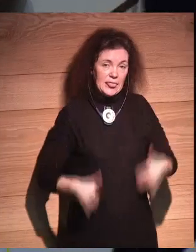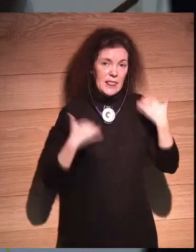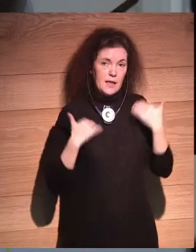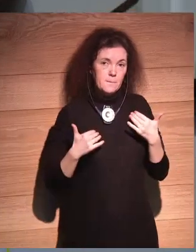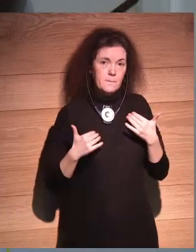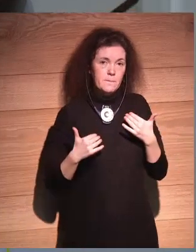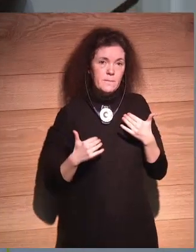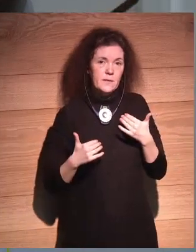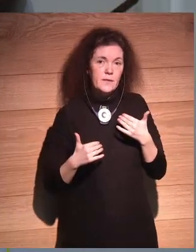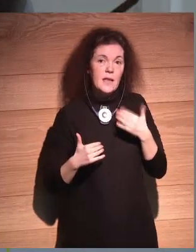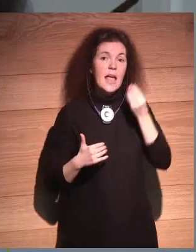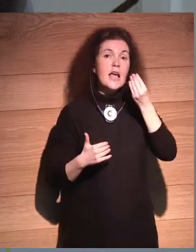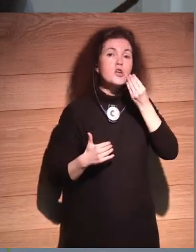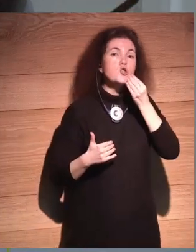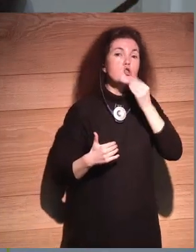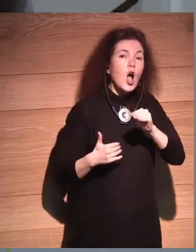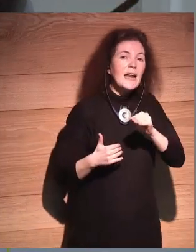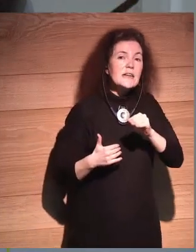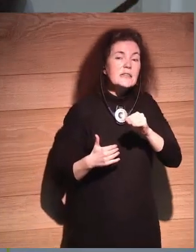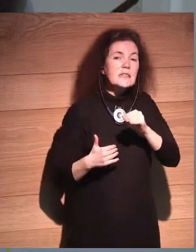Descongelarse duele más que congelarse.